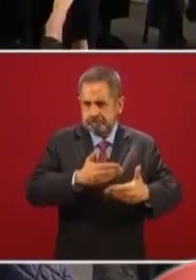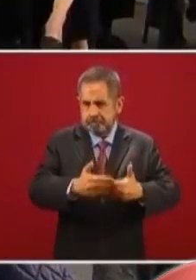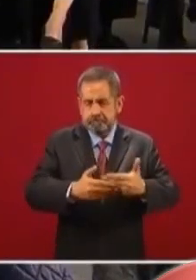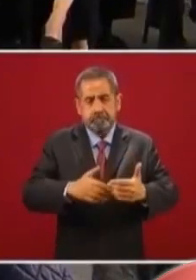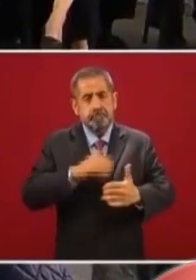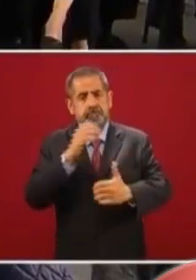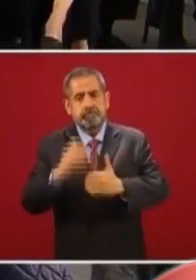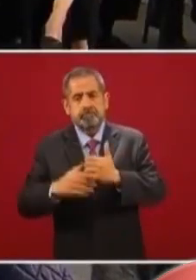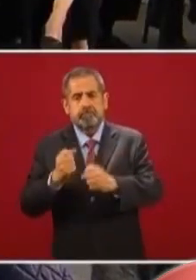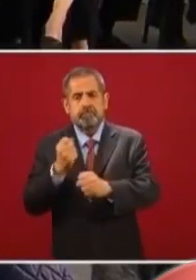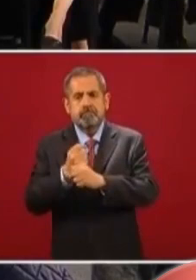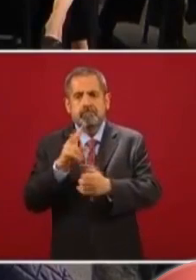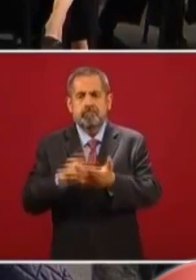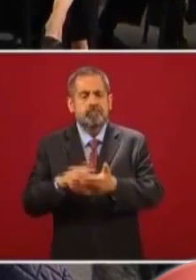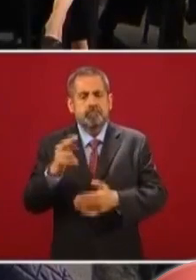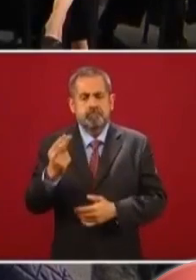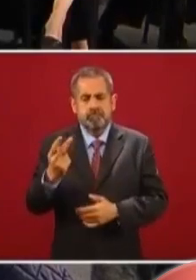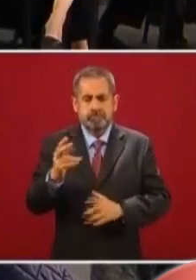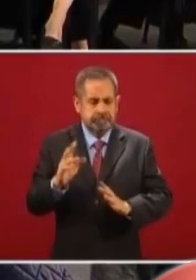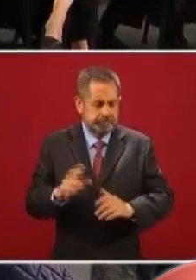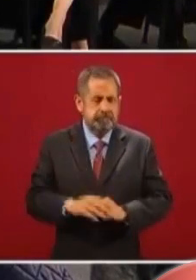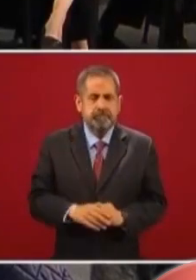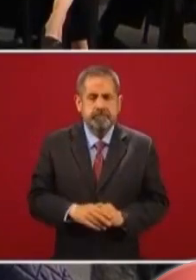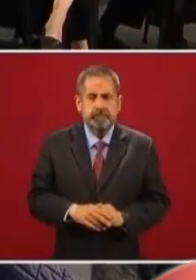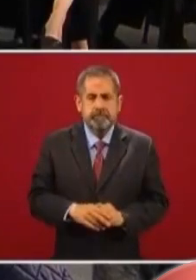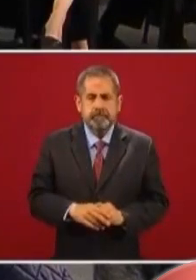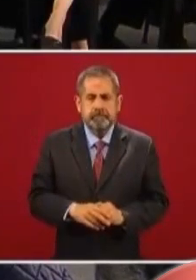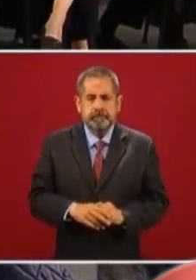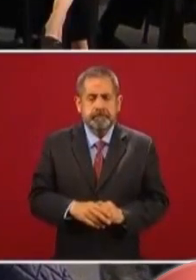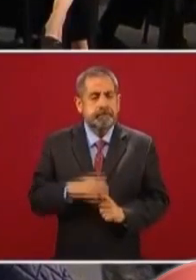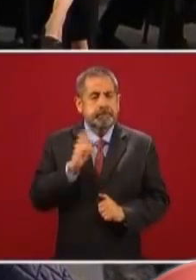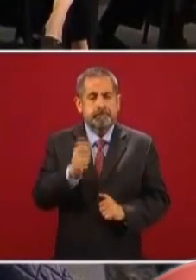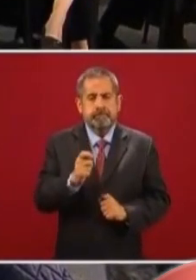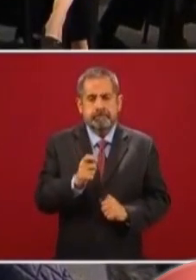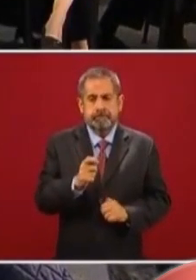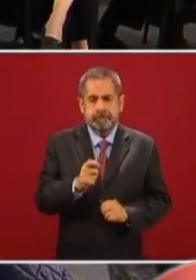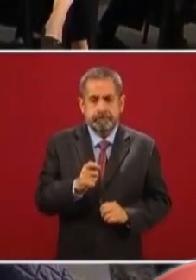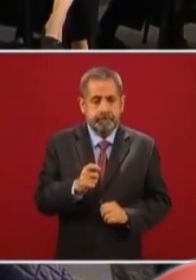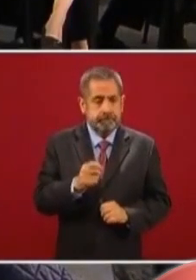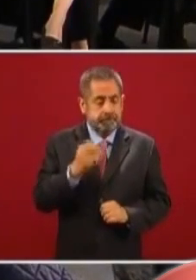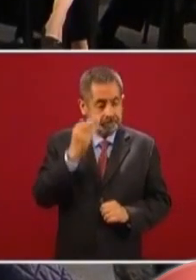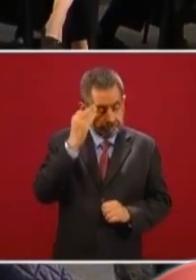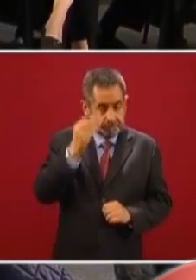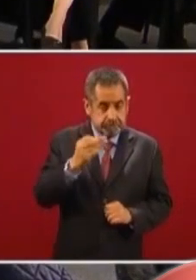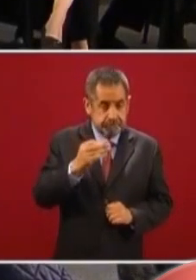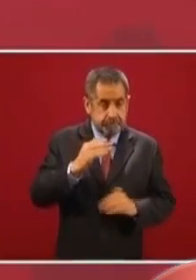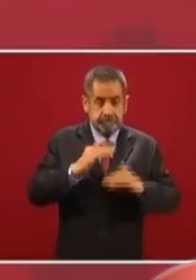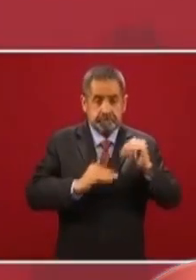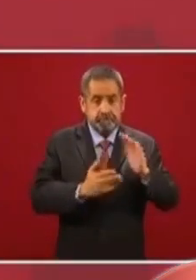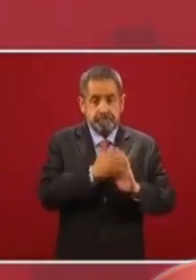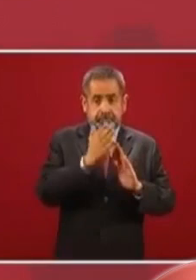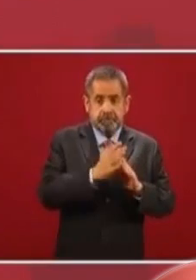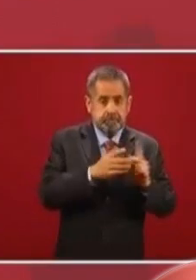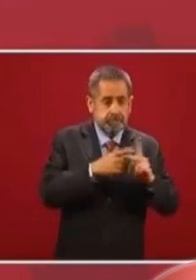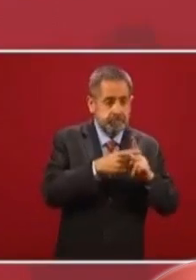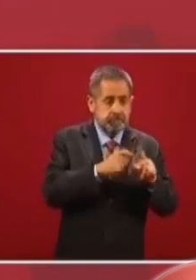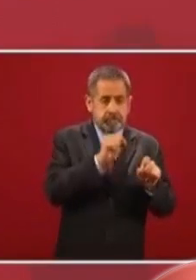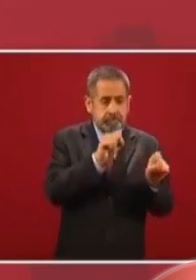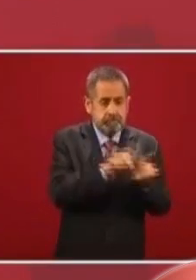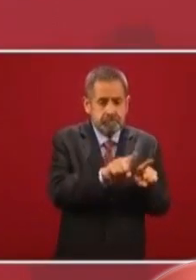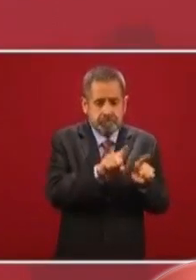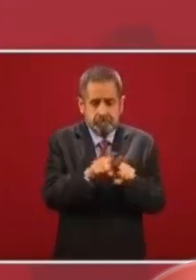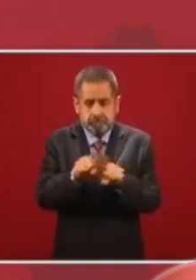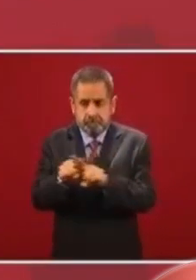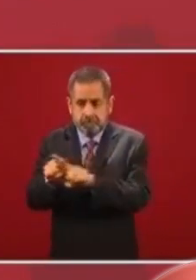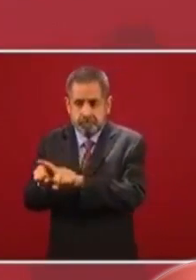acabar en el 2025, efectivamente una ruta de trabajo, un programa de obra, no es una progresión lineal,